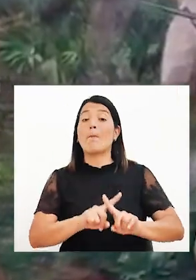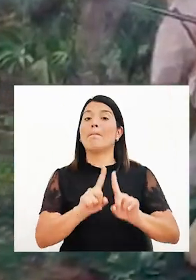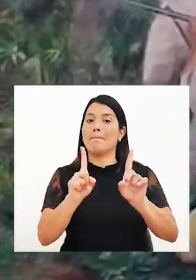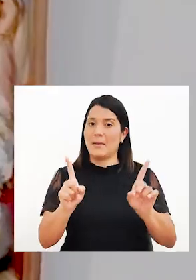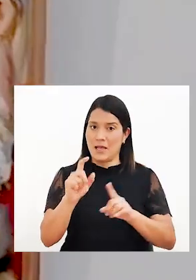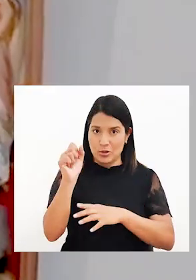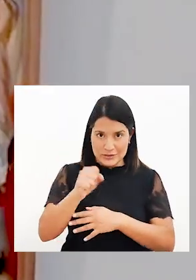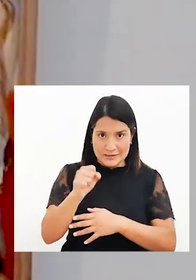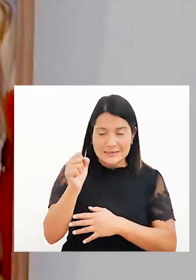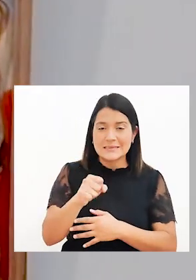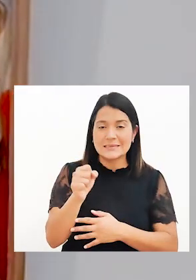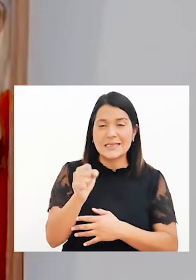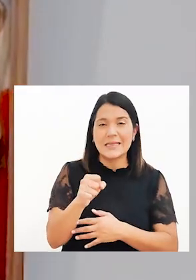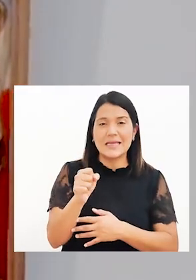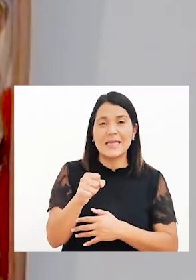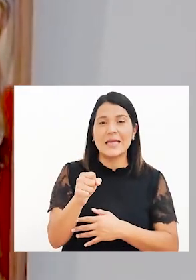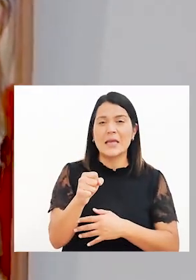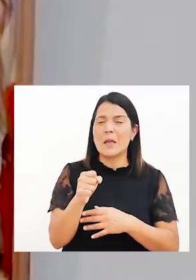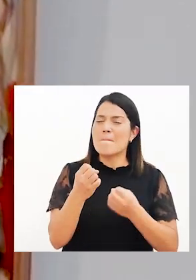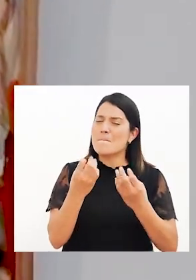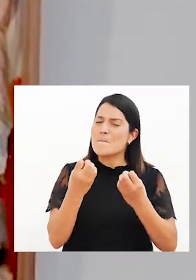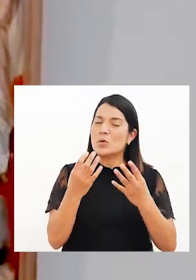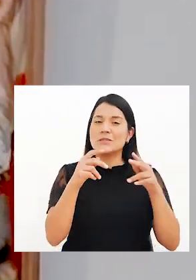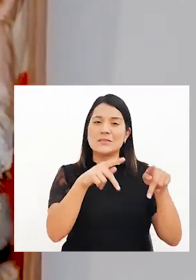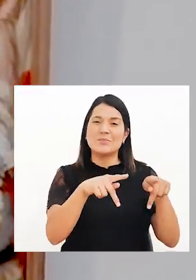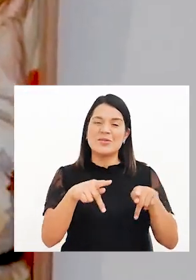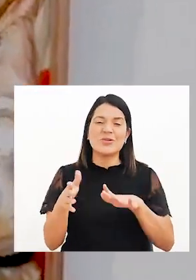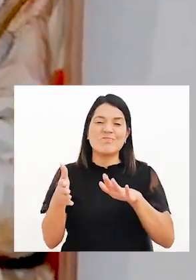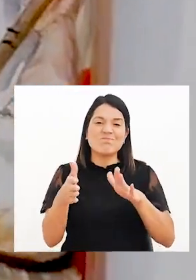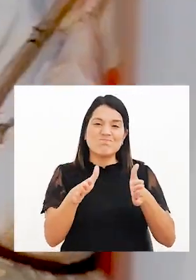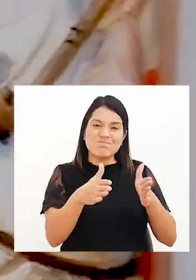cantidad de víctimas o de,